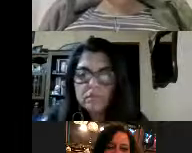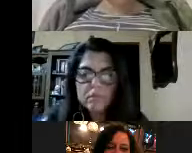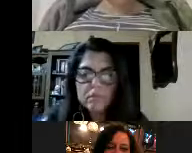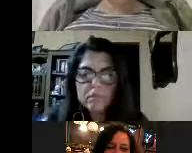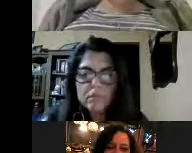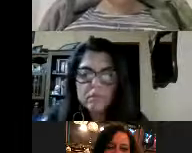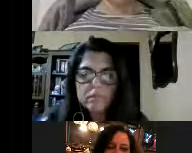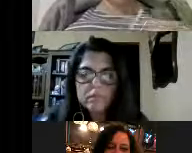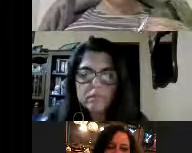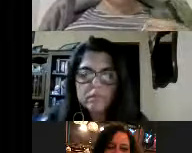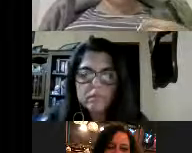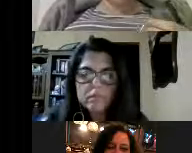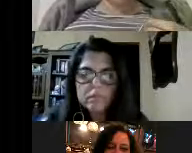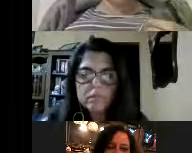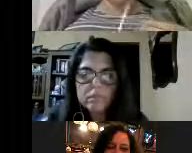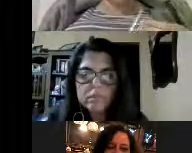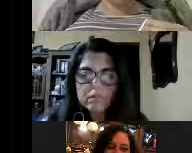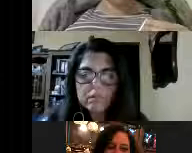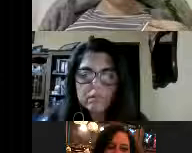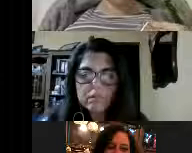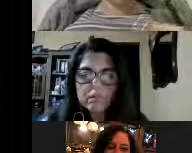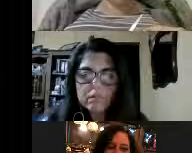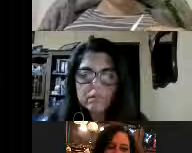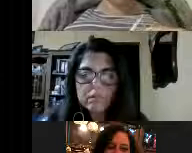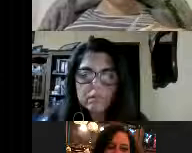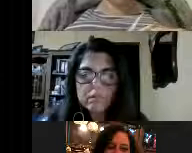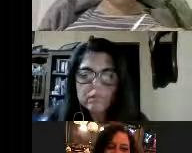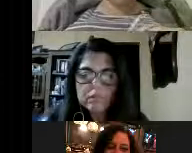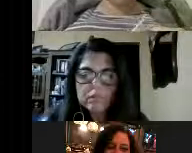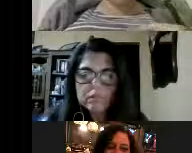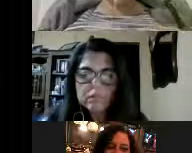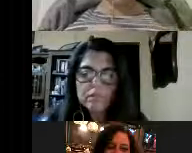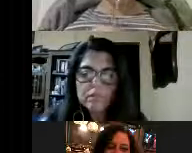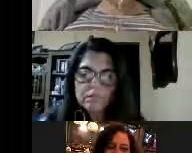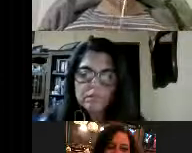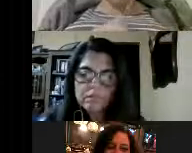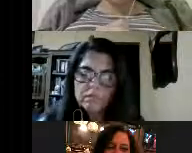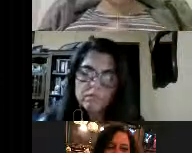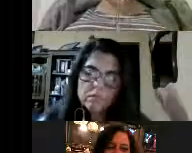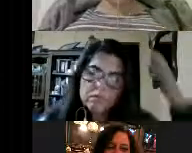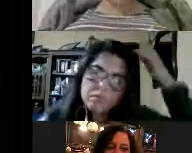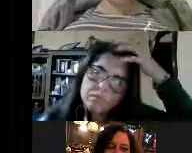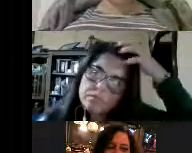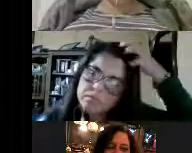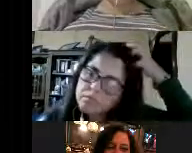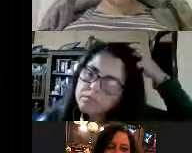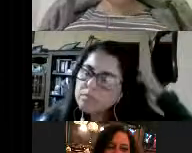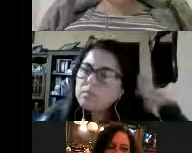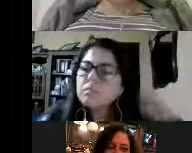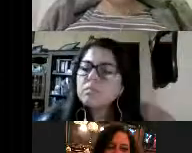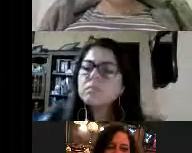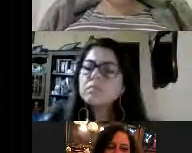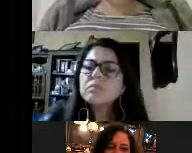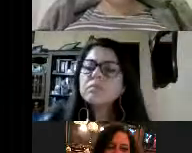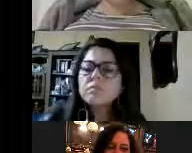de esta situación? Y bueno, en las embarazadas transmitirle al niño. Y en las personas adultas es transmitir el virus a sus parejas.